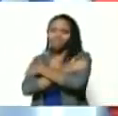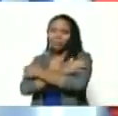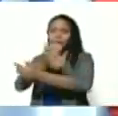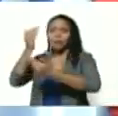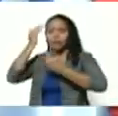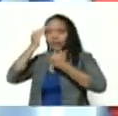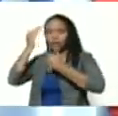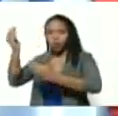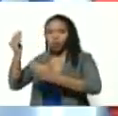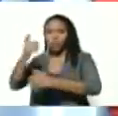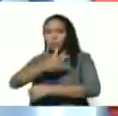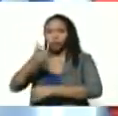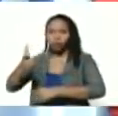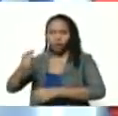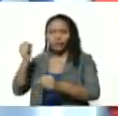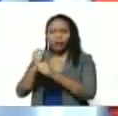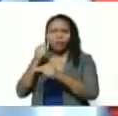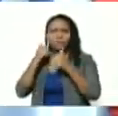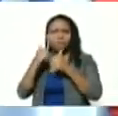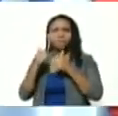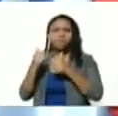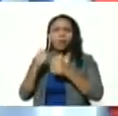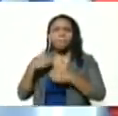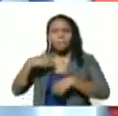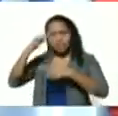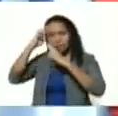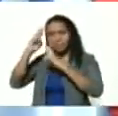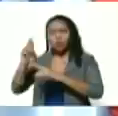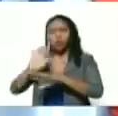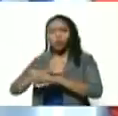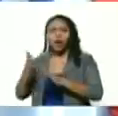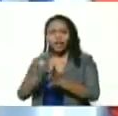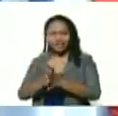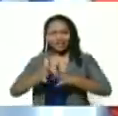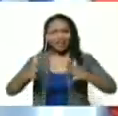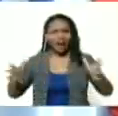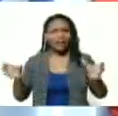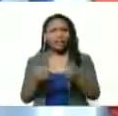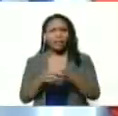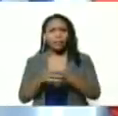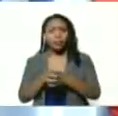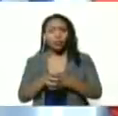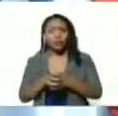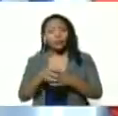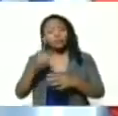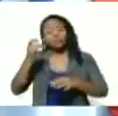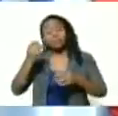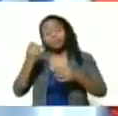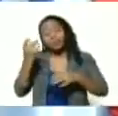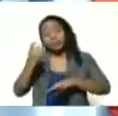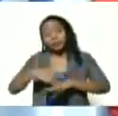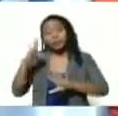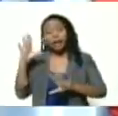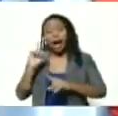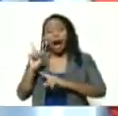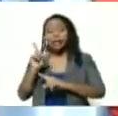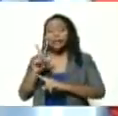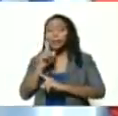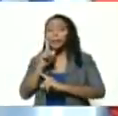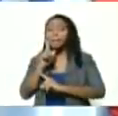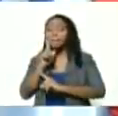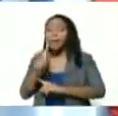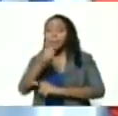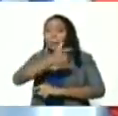saludo y mi respeto, porque somos un gran equipo. Y lamentablemente a esta mala hierba,